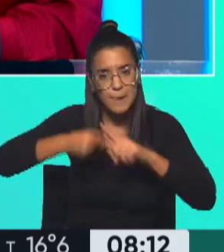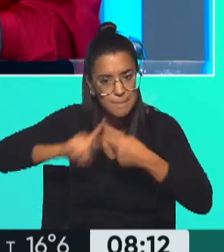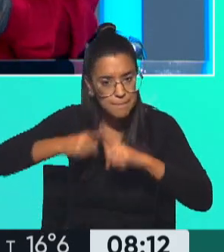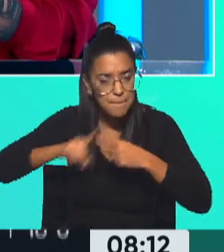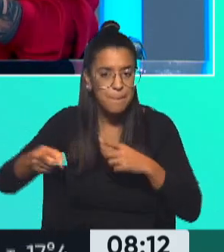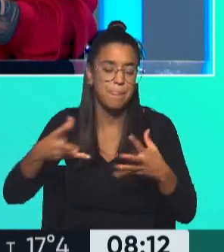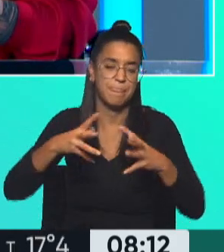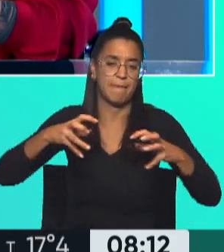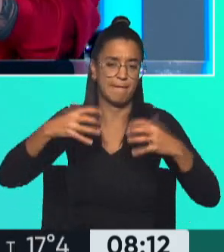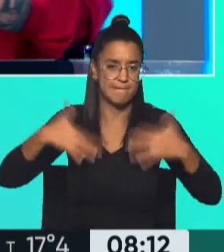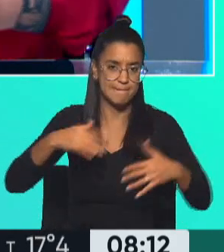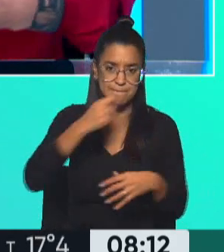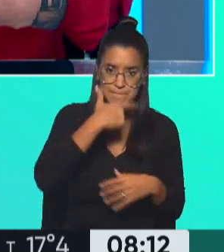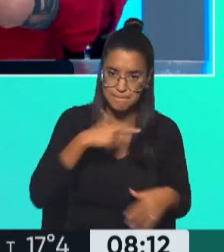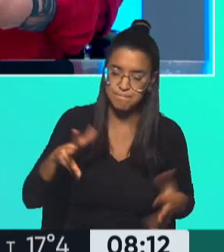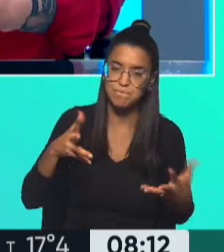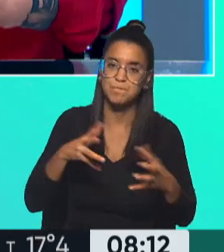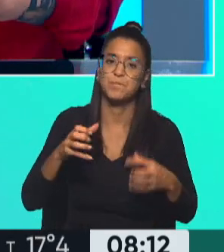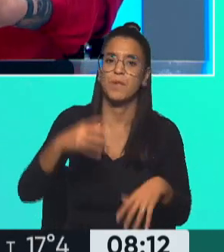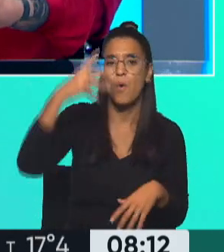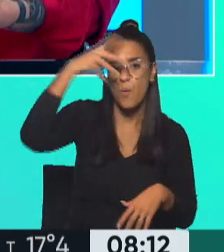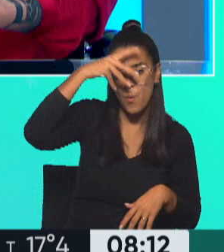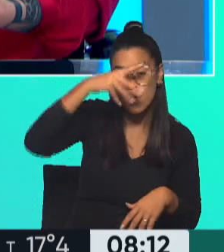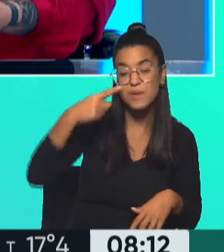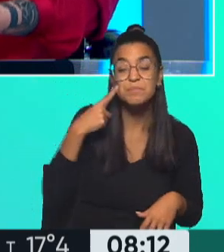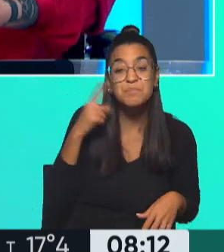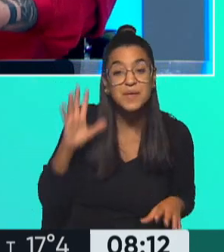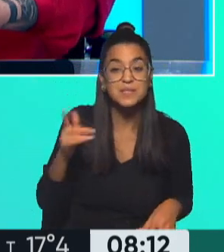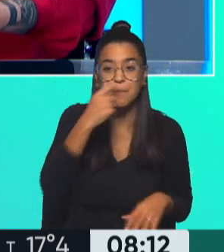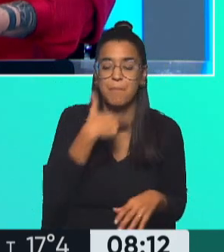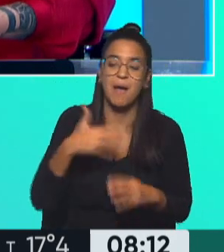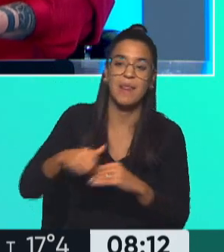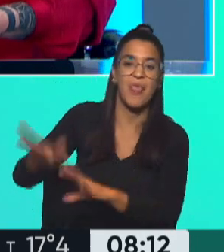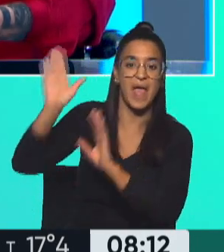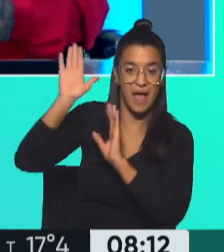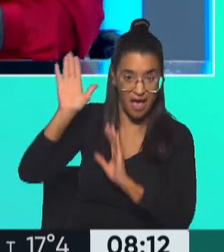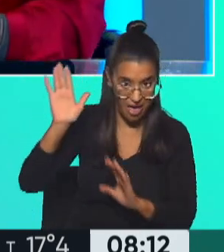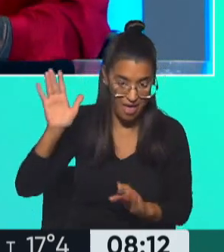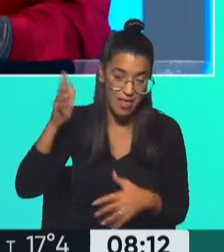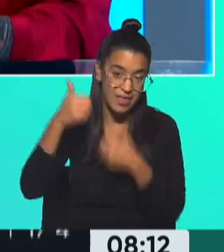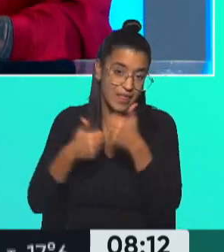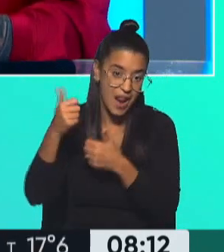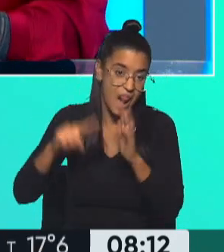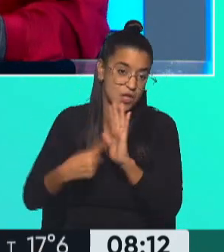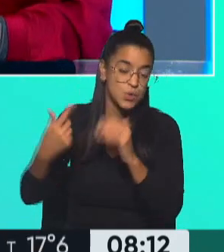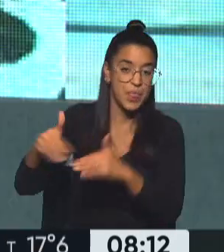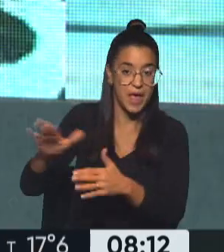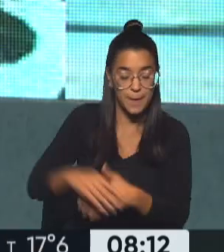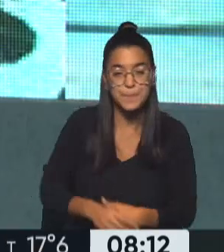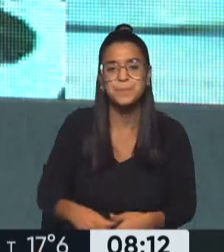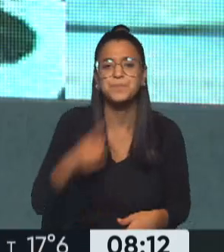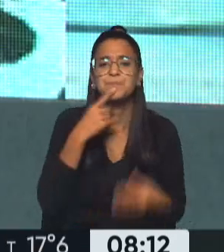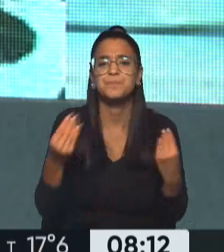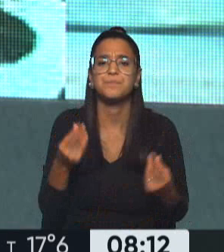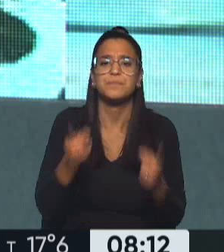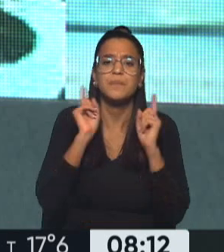un poco tensa con mauricio macri patricia bullrich considera que macri de alguna manera le soltó la mano en esta interna en la ciudad de buenos aires pero y como insisto